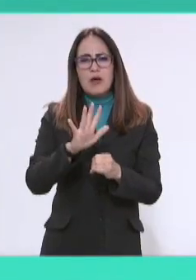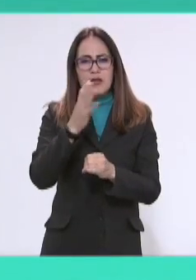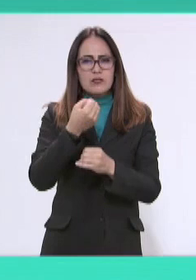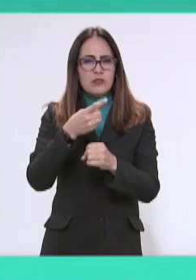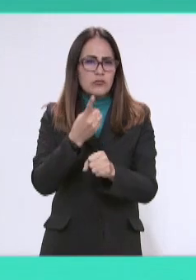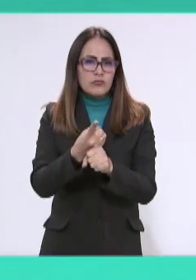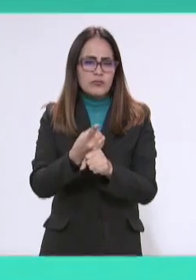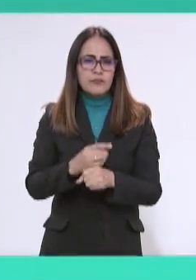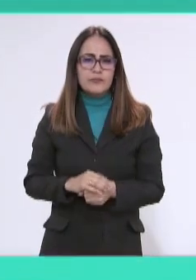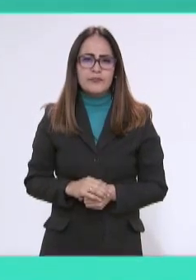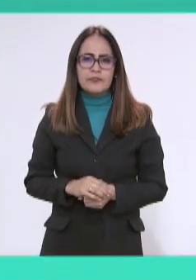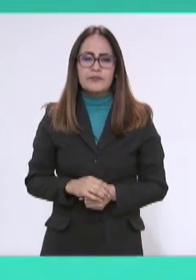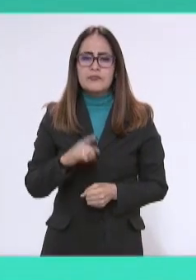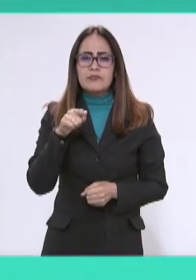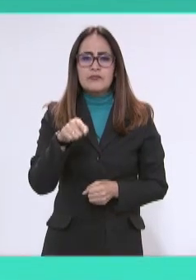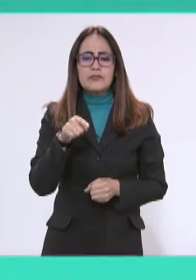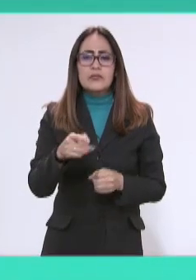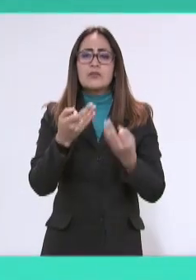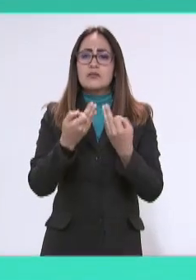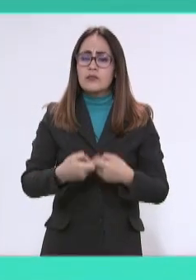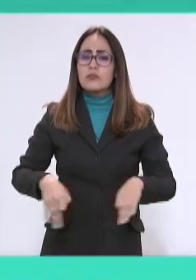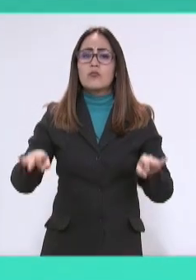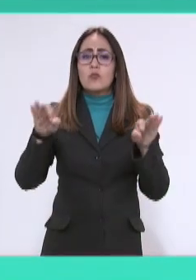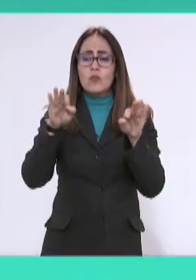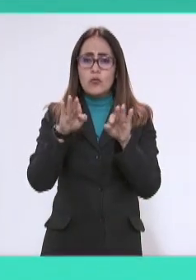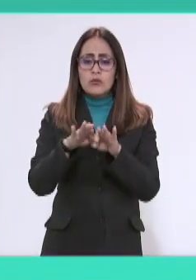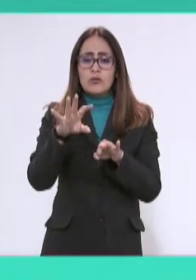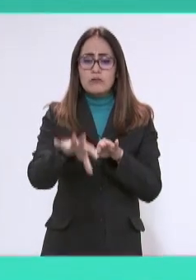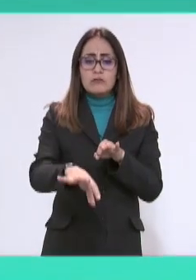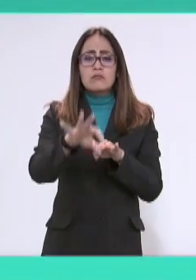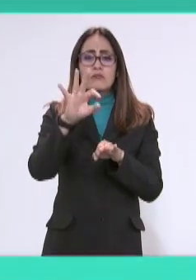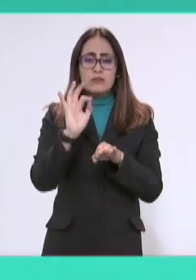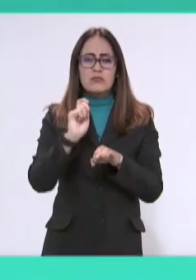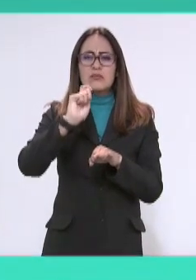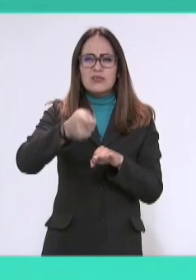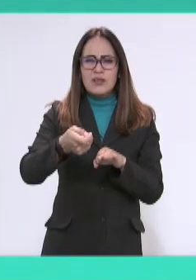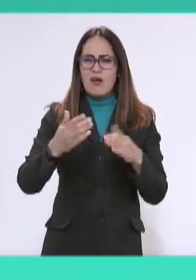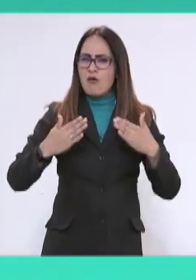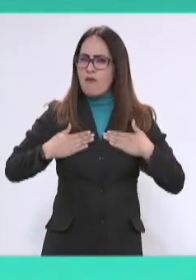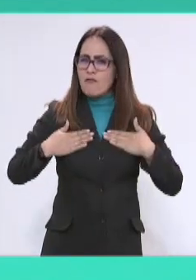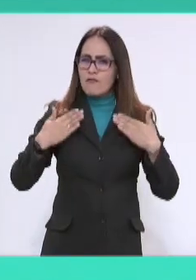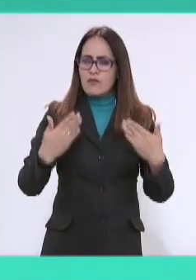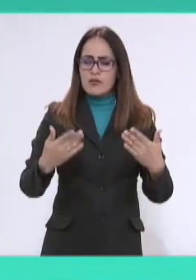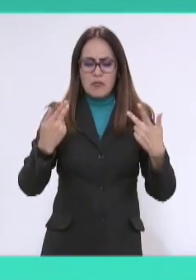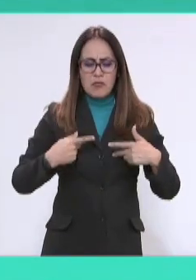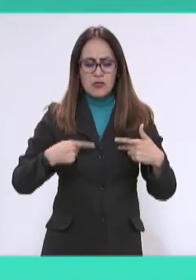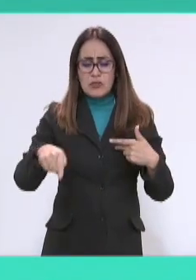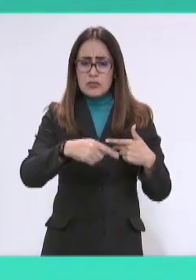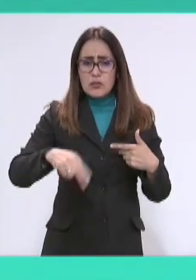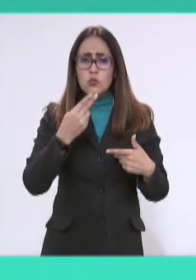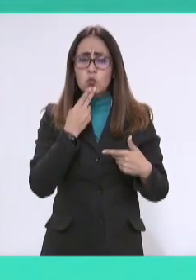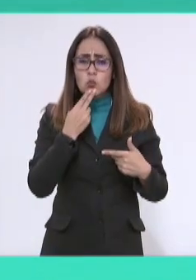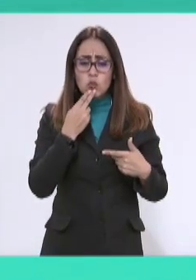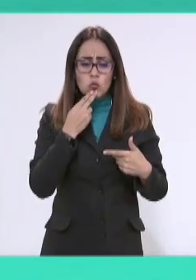important is trust and confidence es muy importante of elemento de la, el elemento de la confianza de la población, porque si